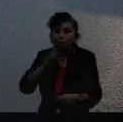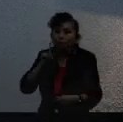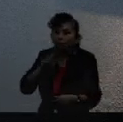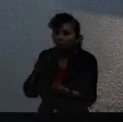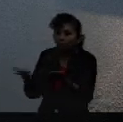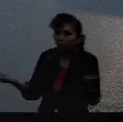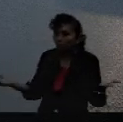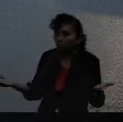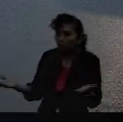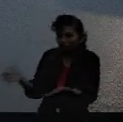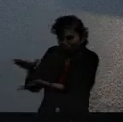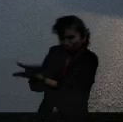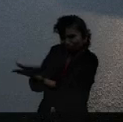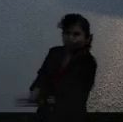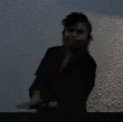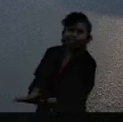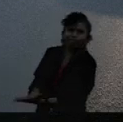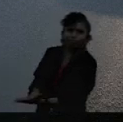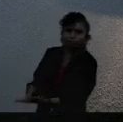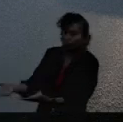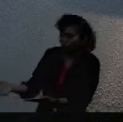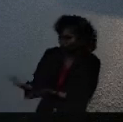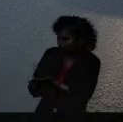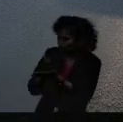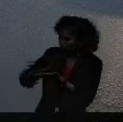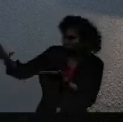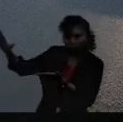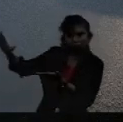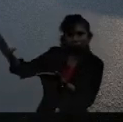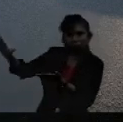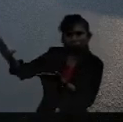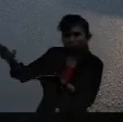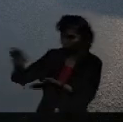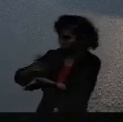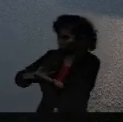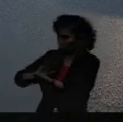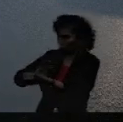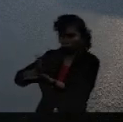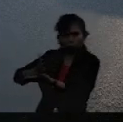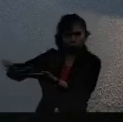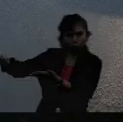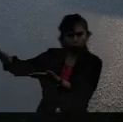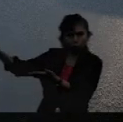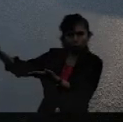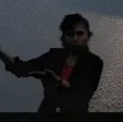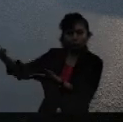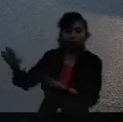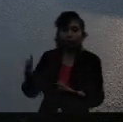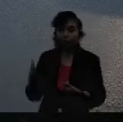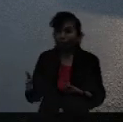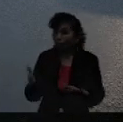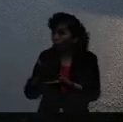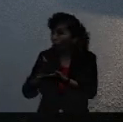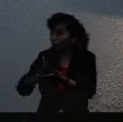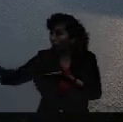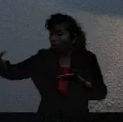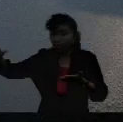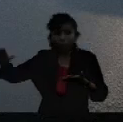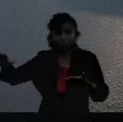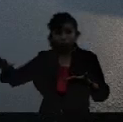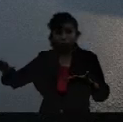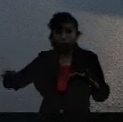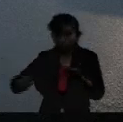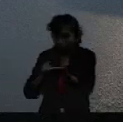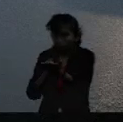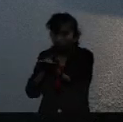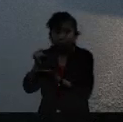tratado de someter hacernos a un lado excluir de la vida pública relegar de la toma de